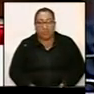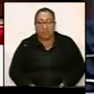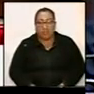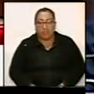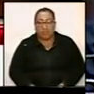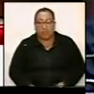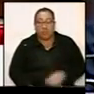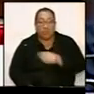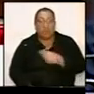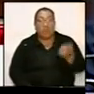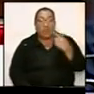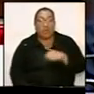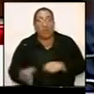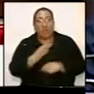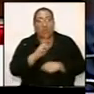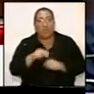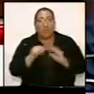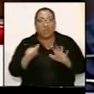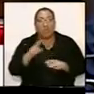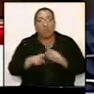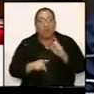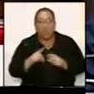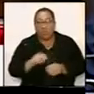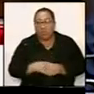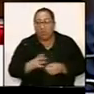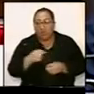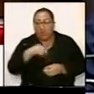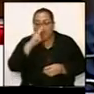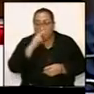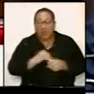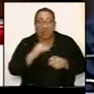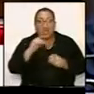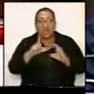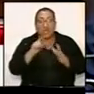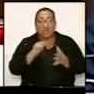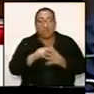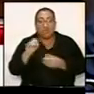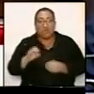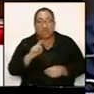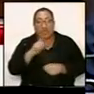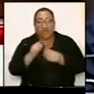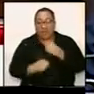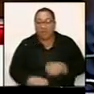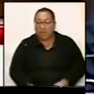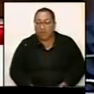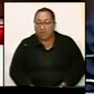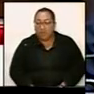Nosotros venimos de un gobierno 2006-2011, donde el Perú crecía 7% anual.